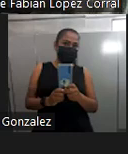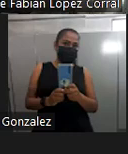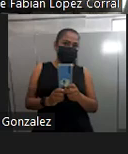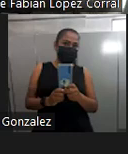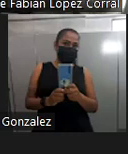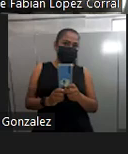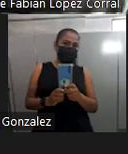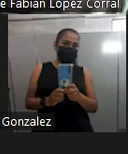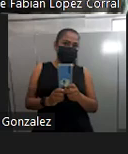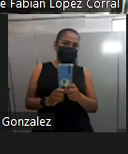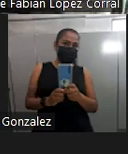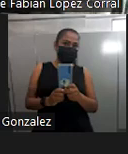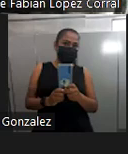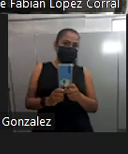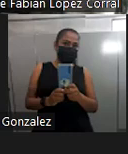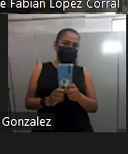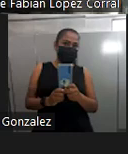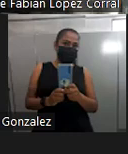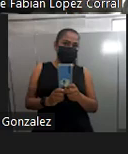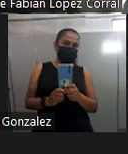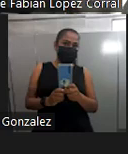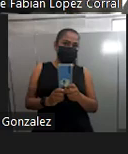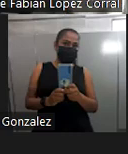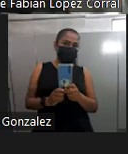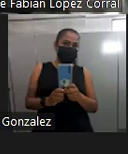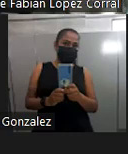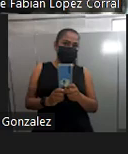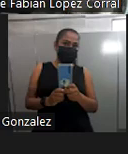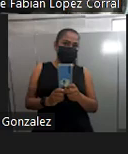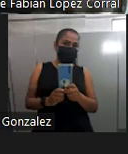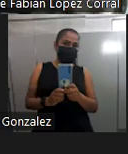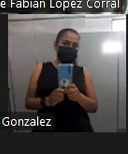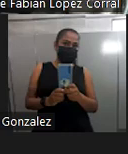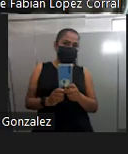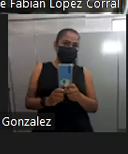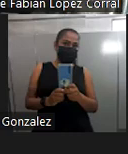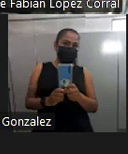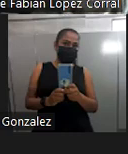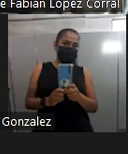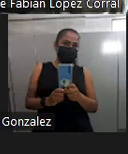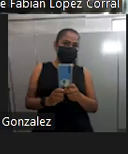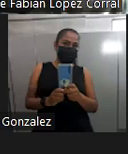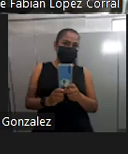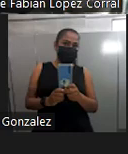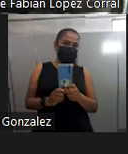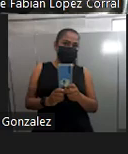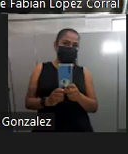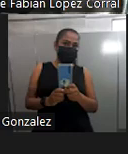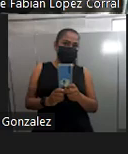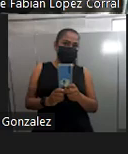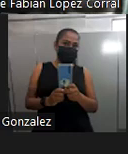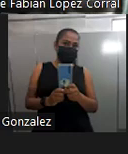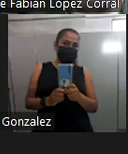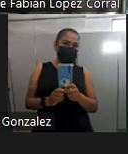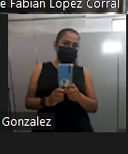a la antigüita traten de hacer sus mapas porque ahí es en donde van a visualizar esos datos Y esos datos para